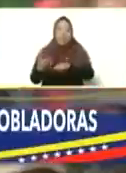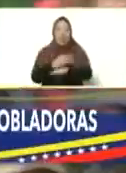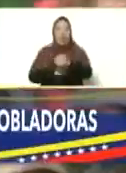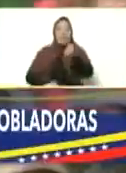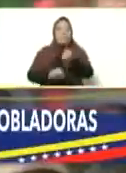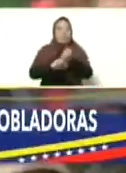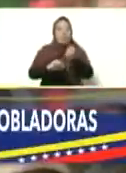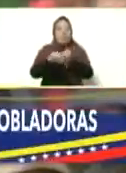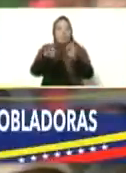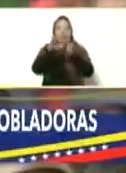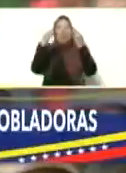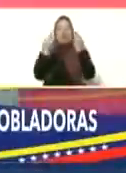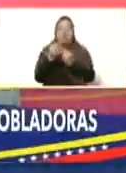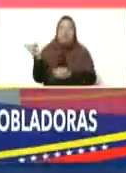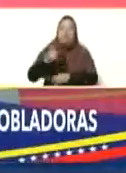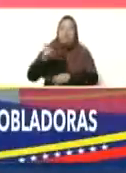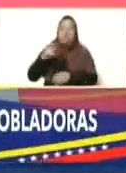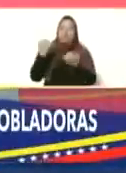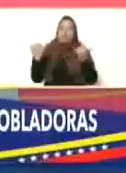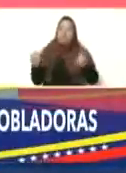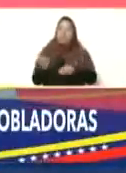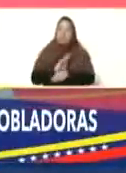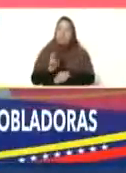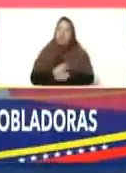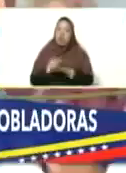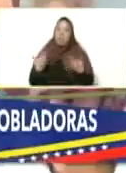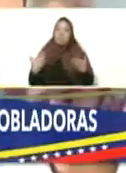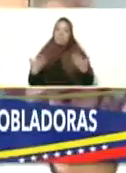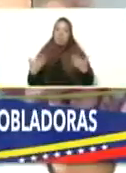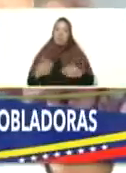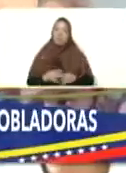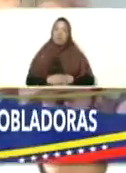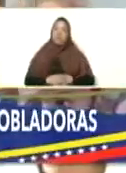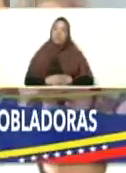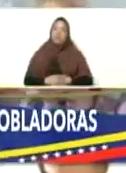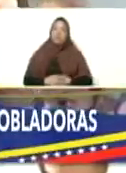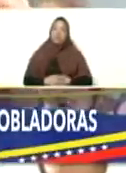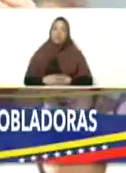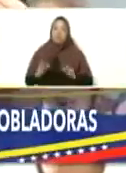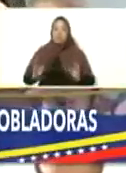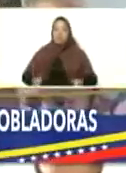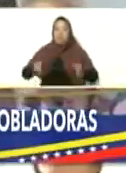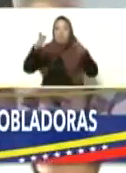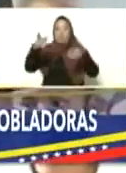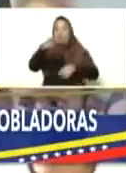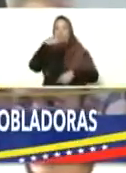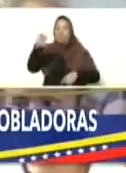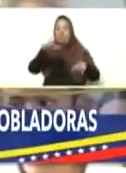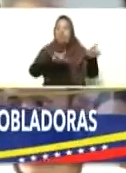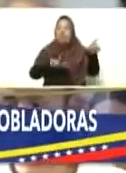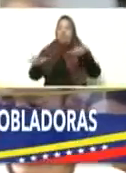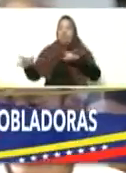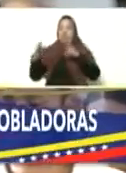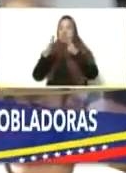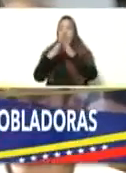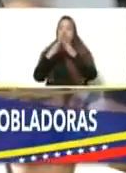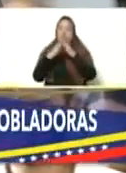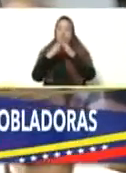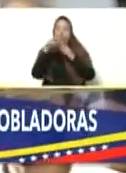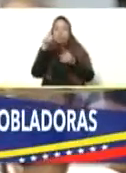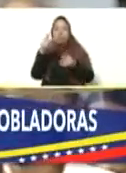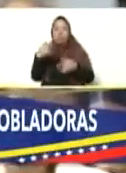para las familias que eran de decir tenia de materia emergente pero esas son presidentes son edificios que recuperamos y hacemos ahí uno